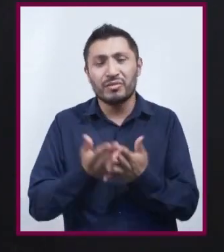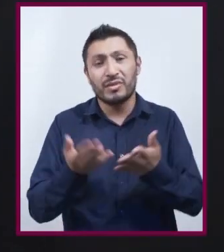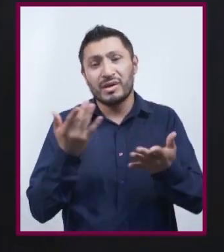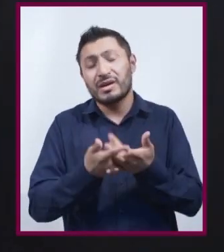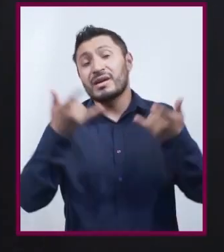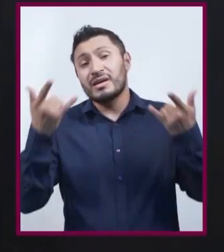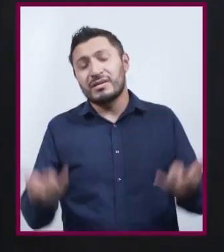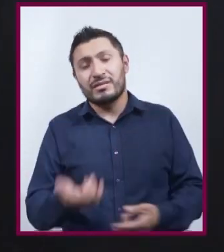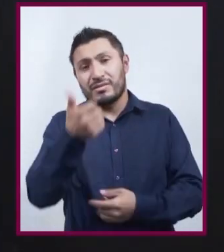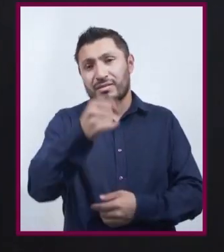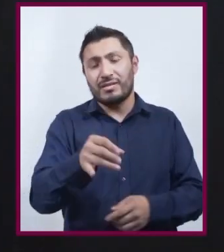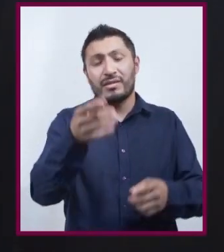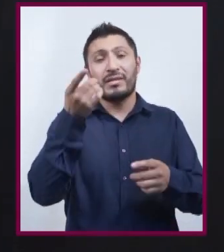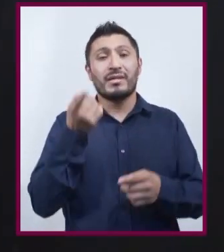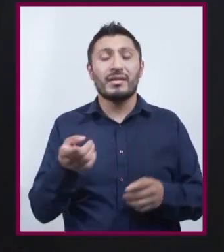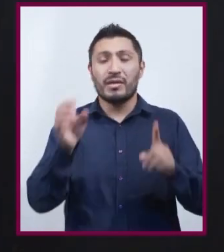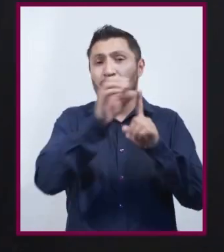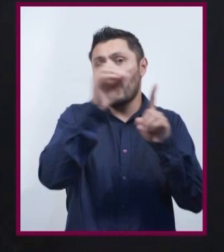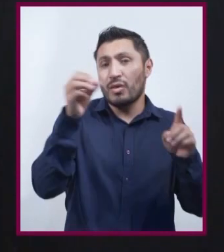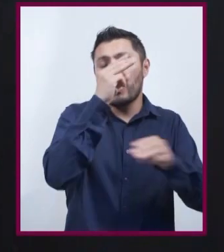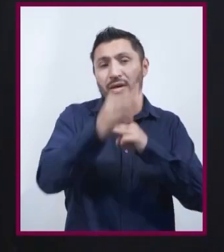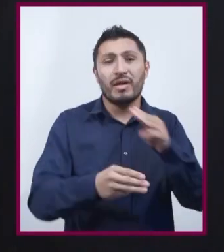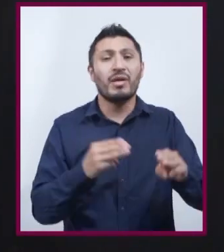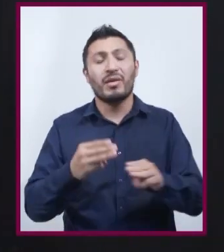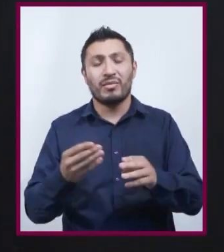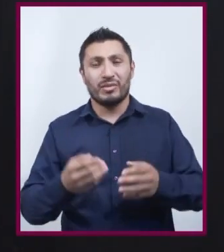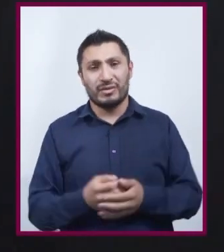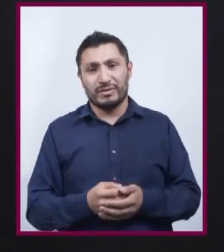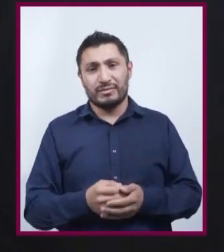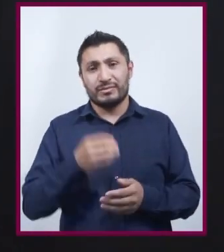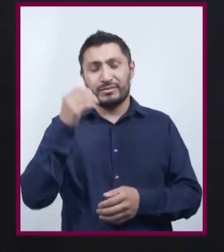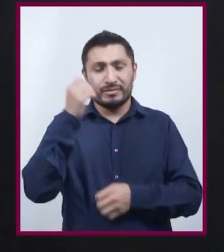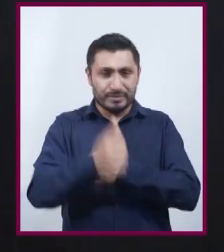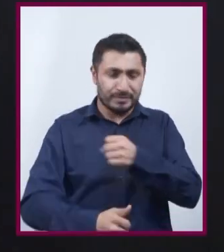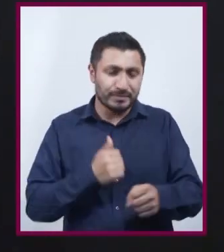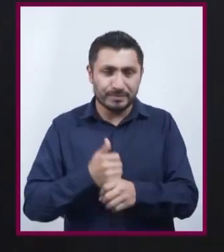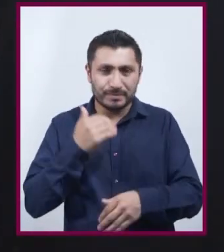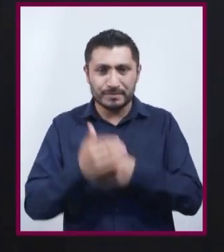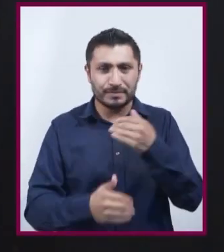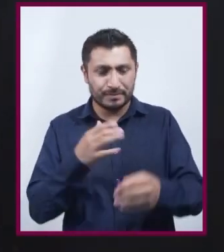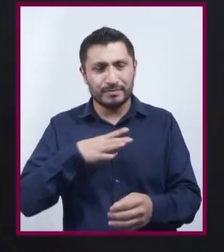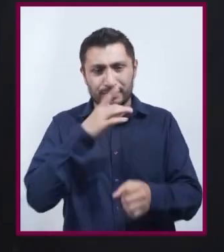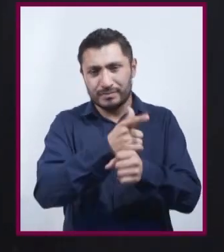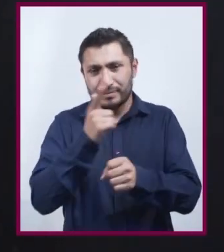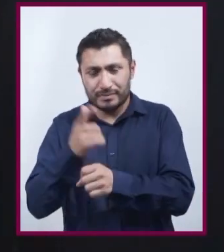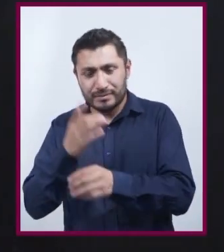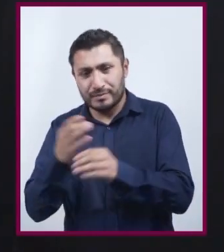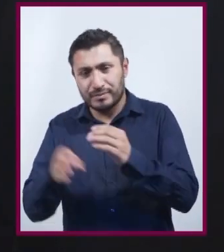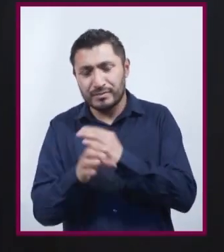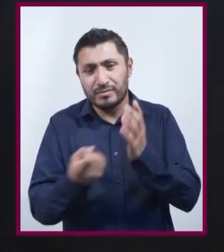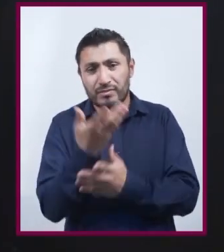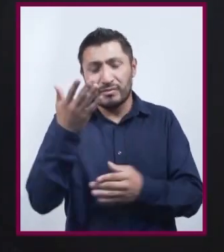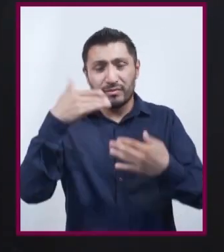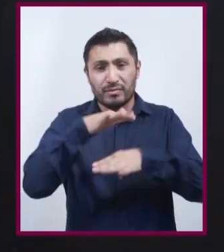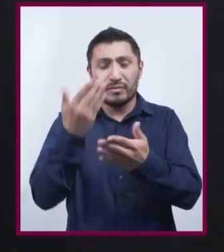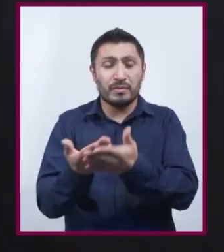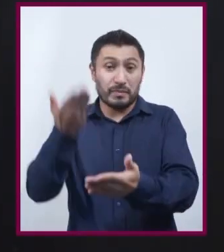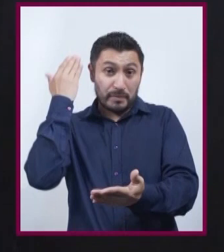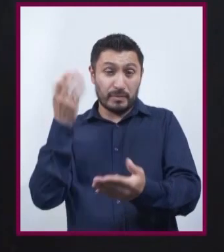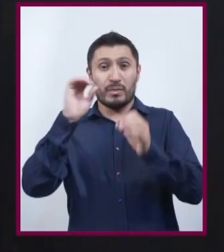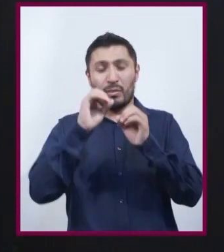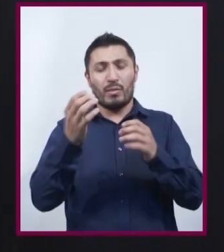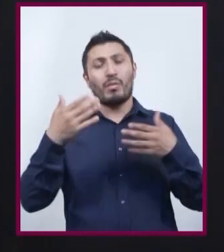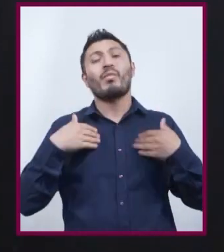contamos historias. Así es como ordenamos y entendemos al mundo. Todos los años se descubren cosas nuevas sobre el pasado o